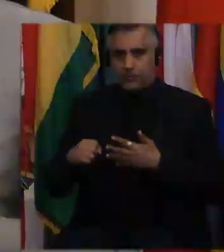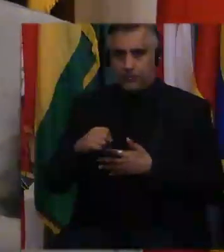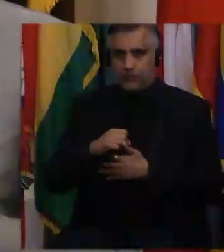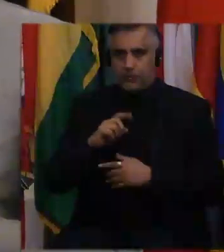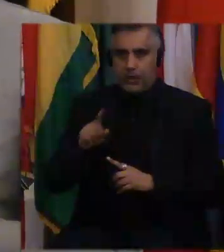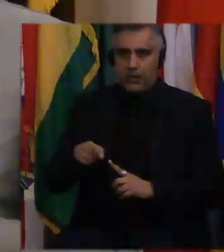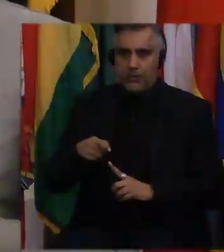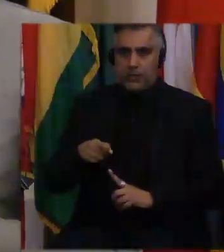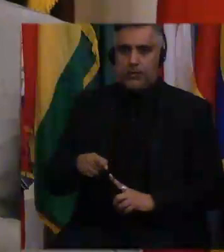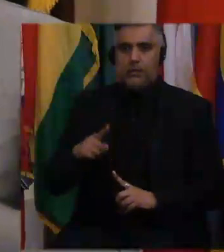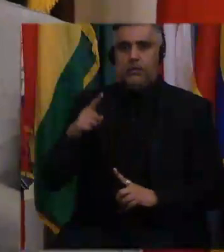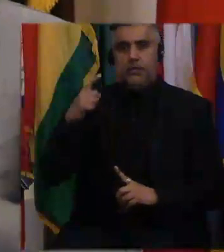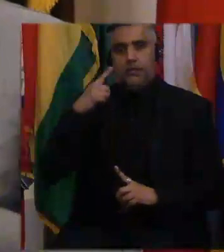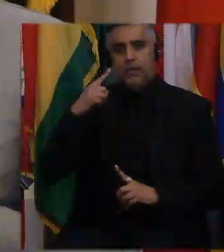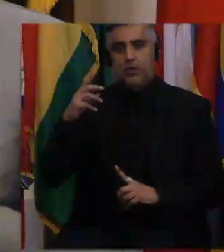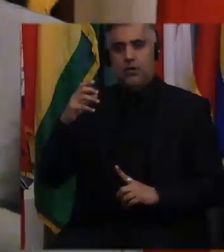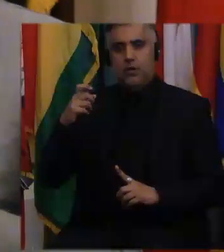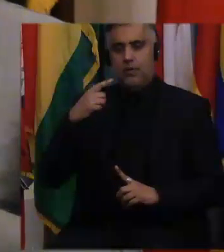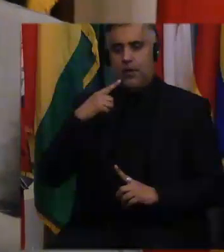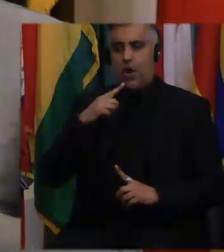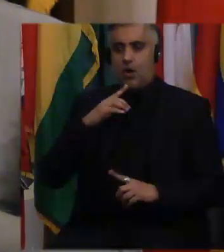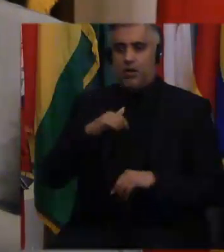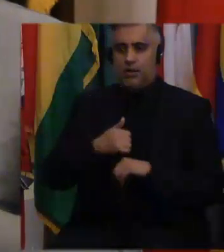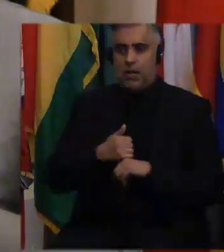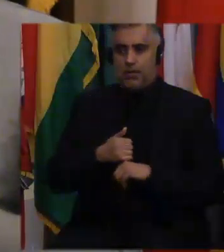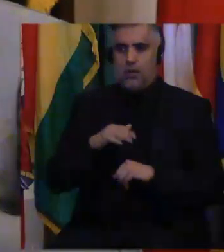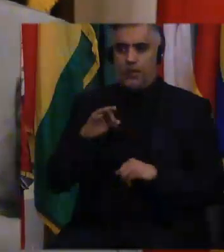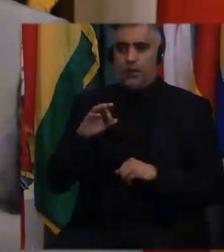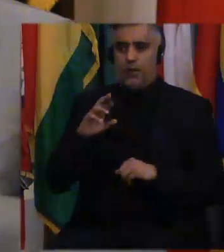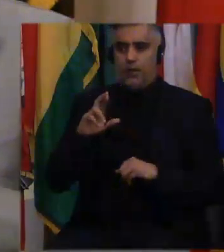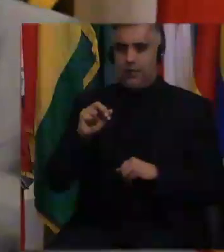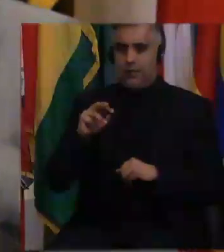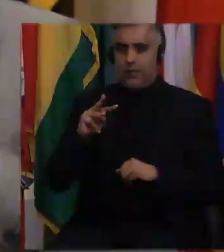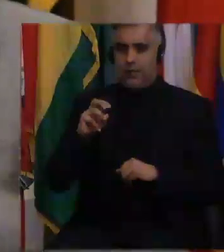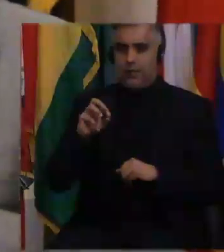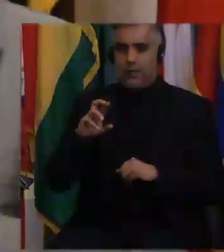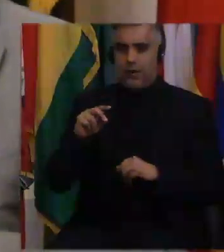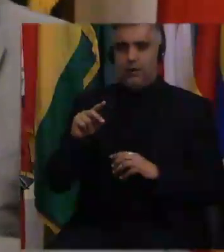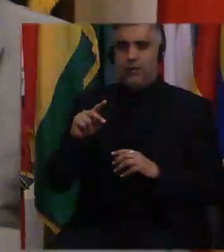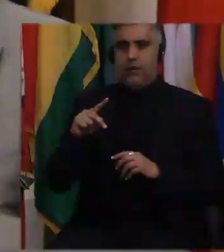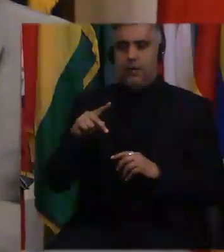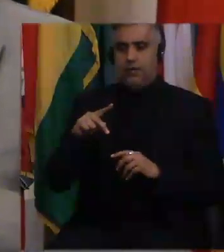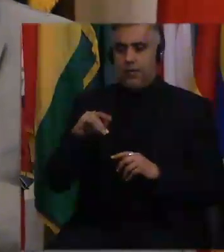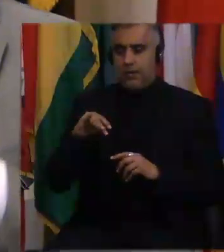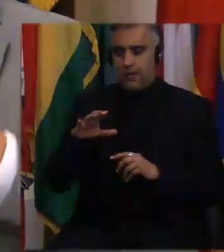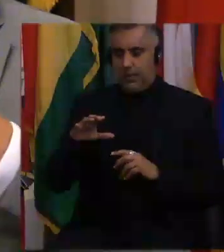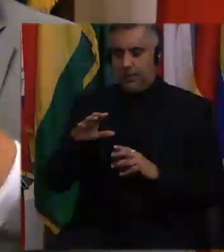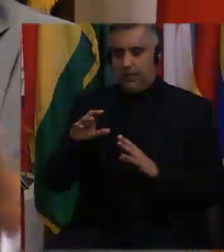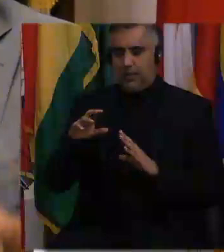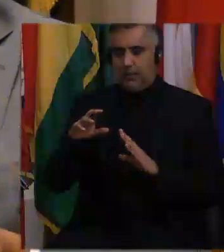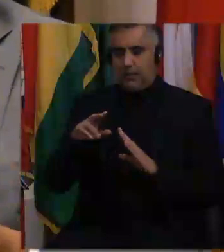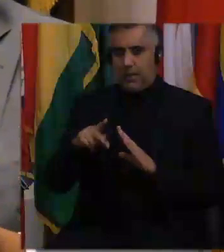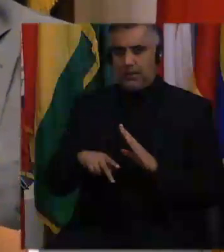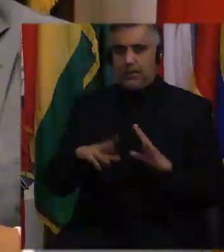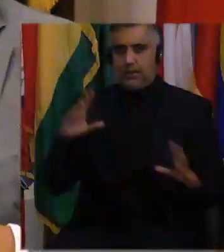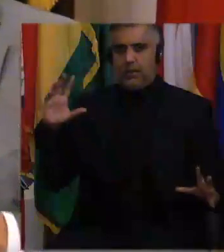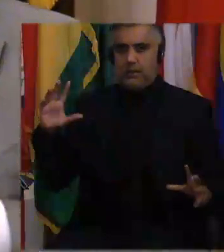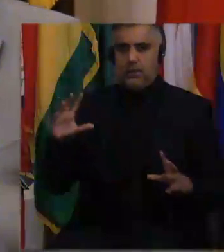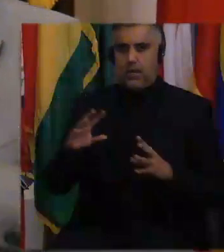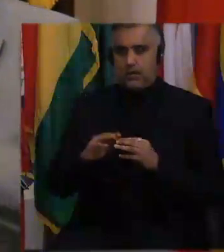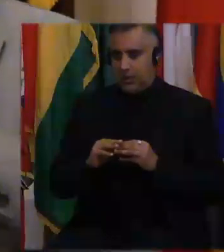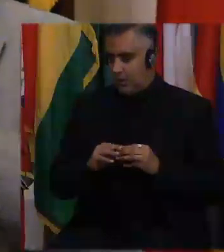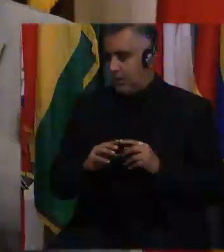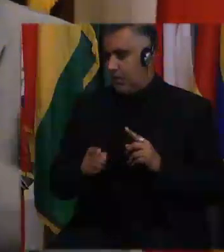se establecen en el marco de la formulación de las políticas públicas, en todo su ciclo, desde la identificación y asignación